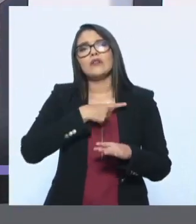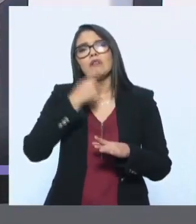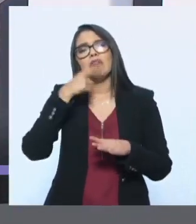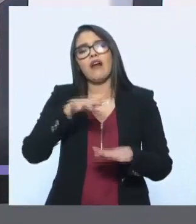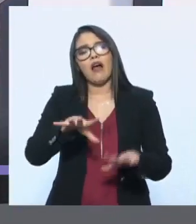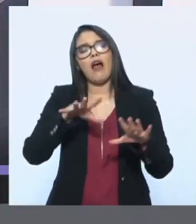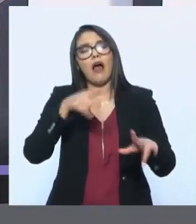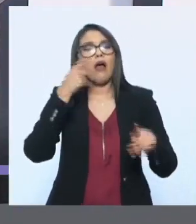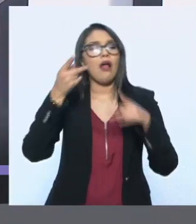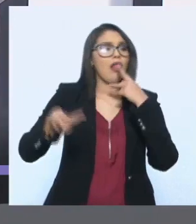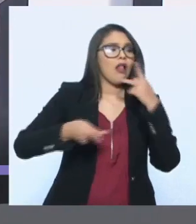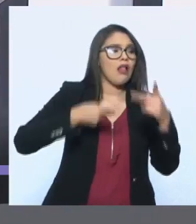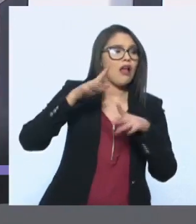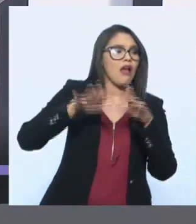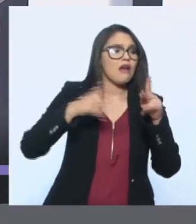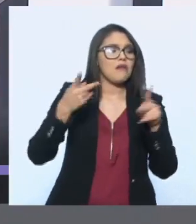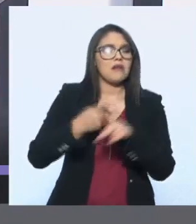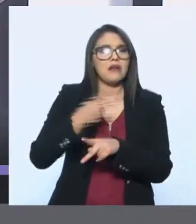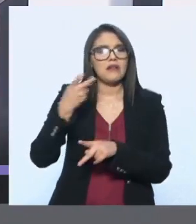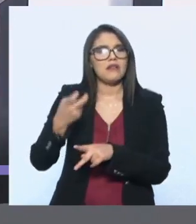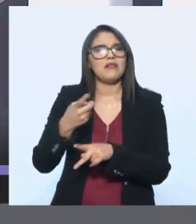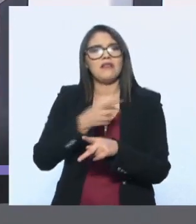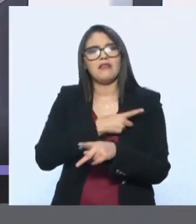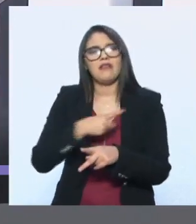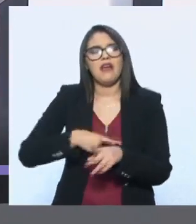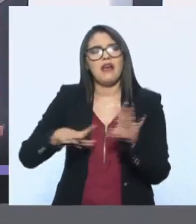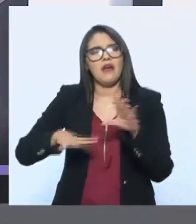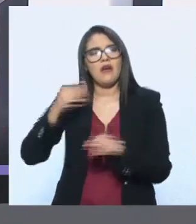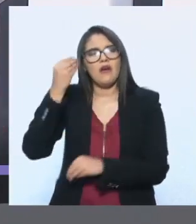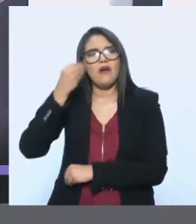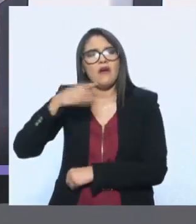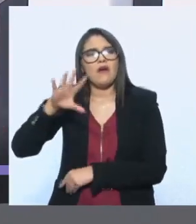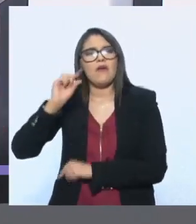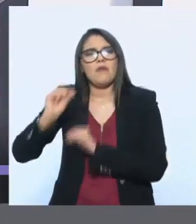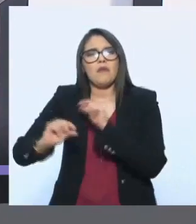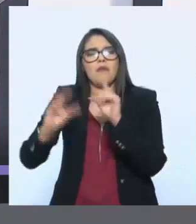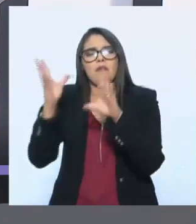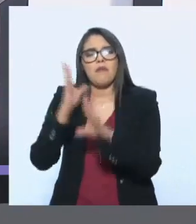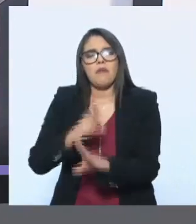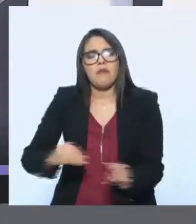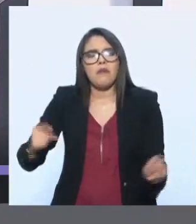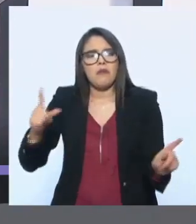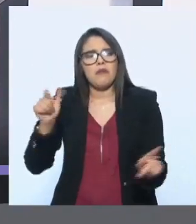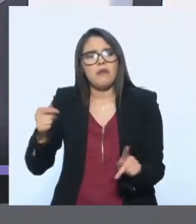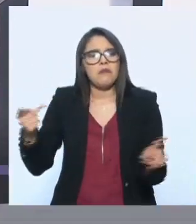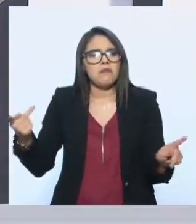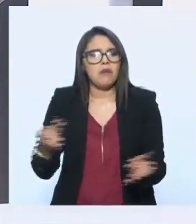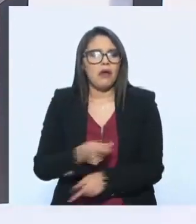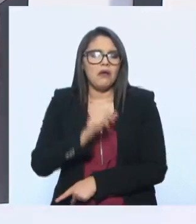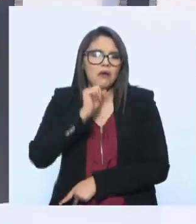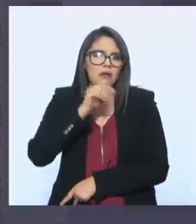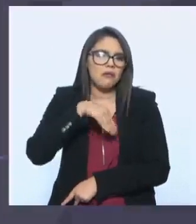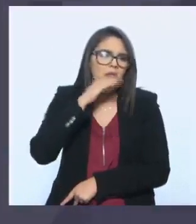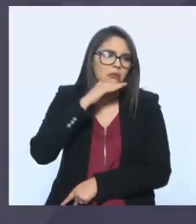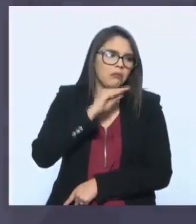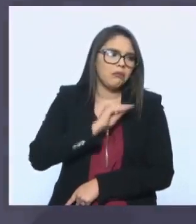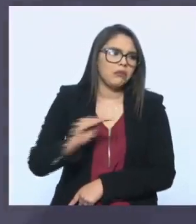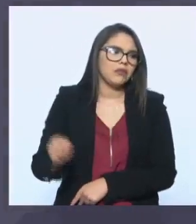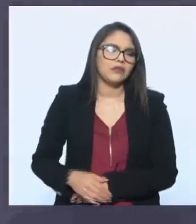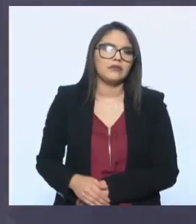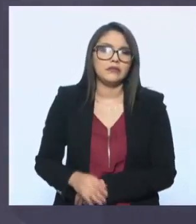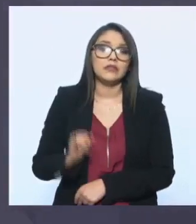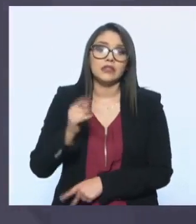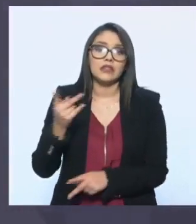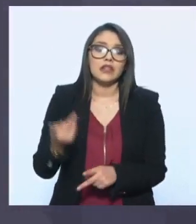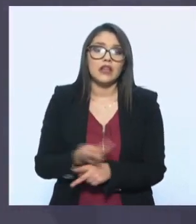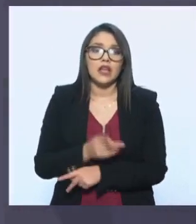cuando suceden esas cosas, se olvidan los casos y después se diluyen y no sabemos ya después de estos servidores. Bueno, lo que sí es cierto es que tanto Rosario Robles